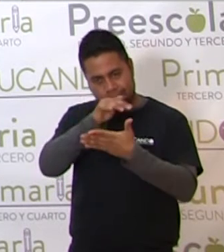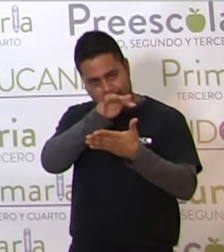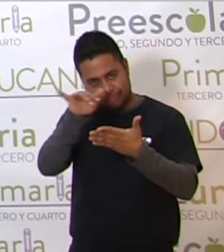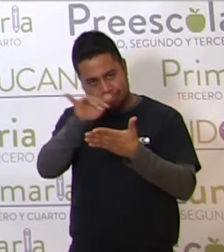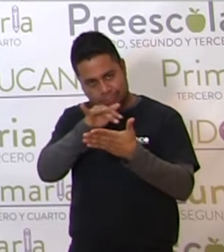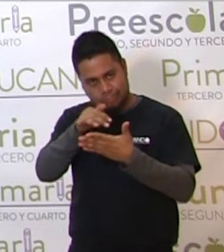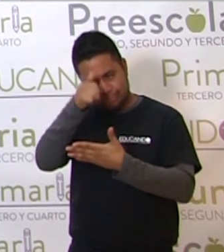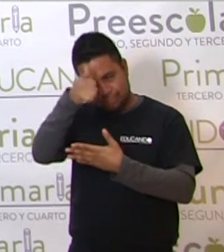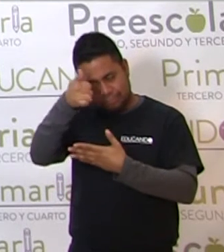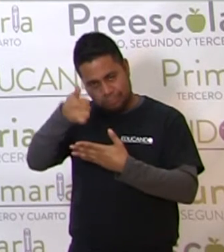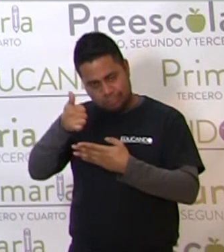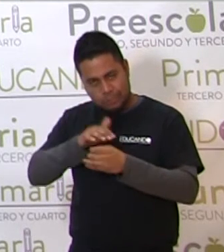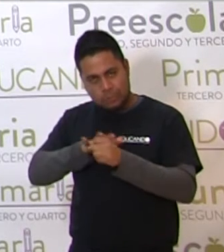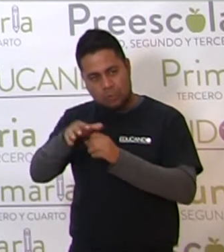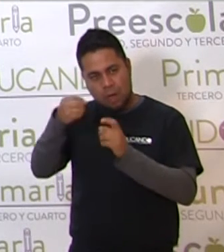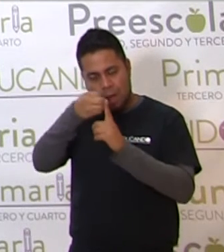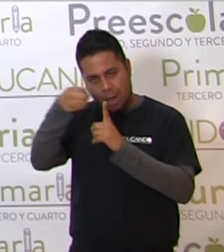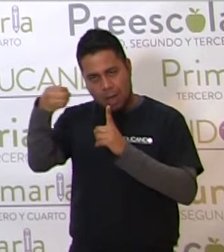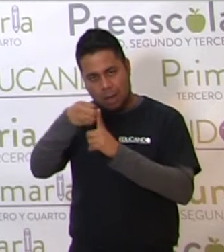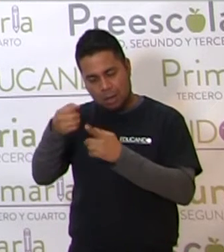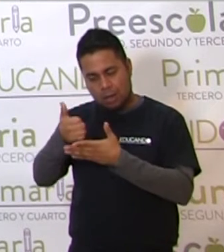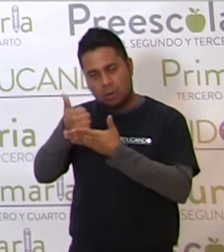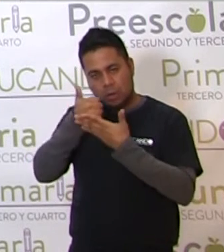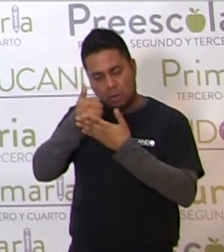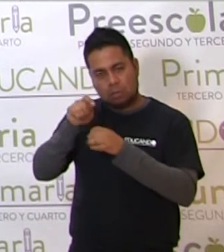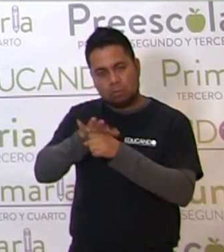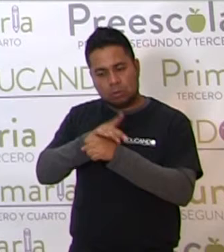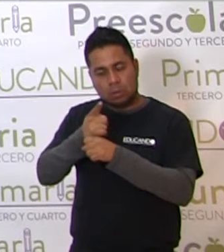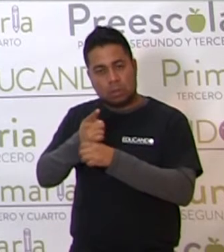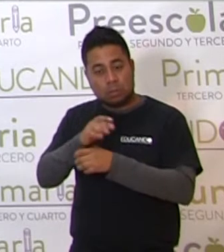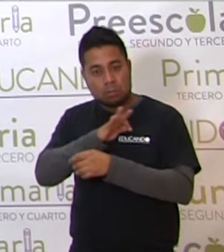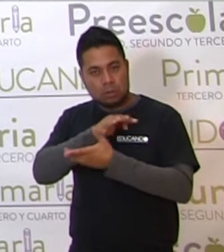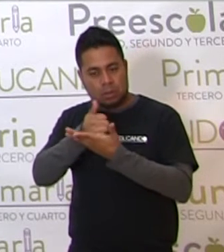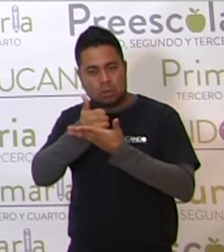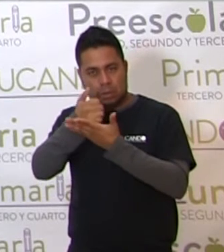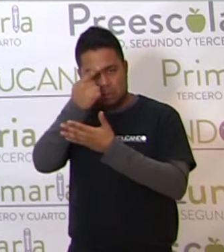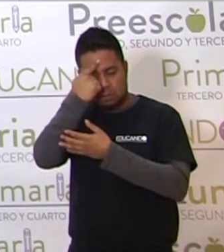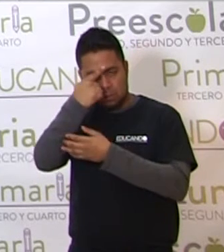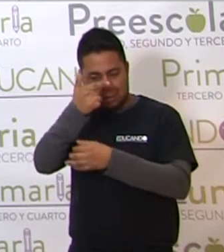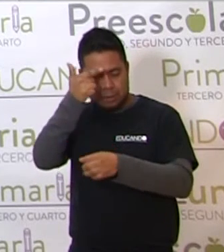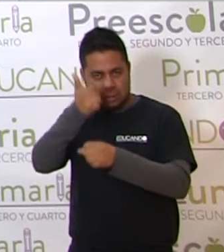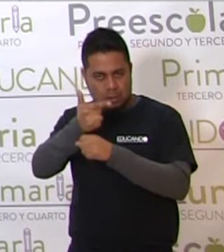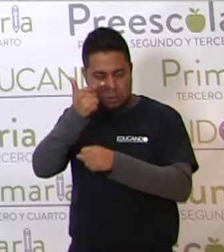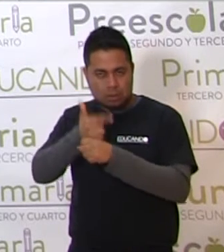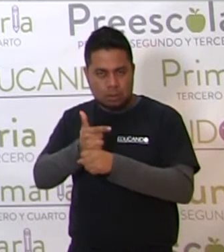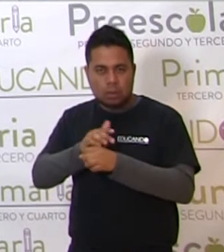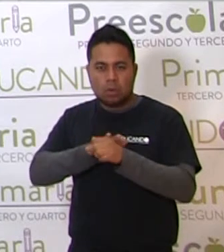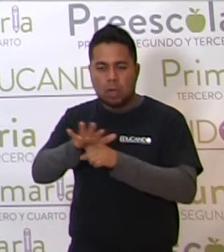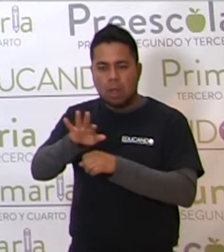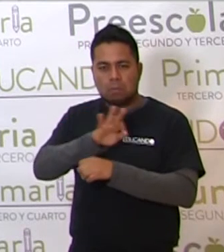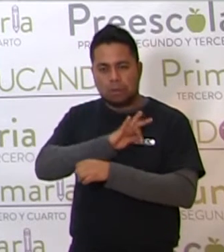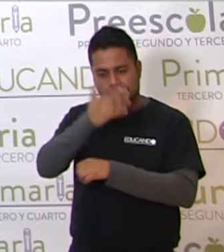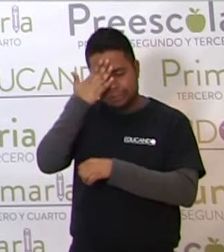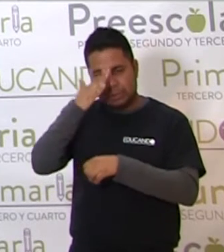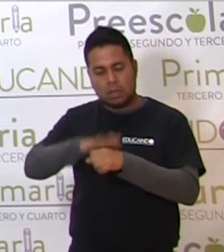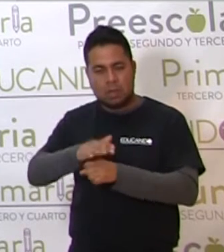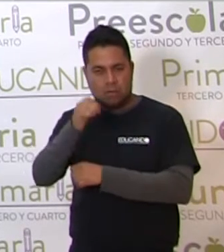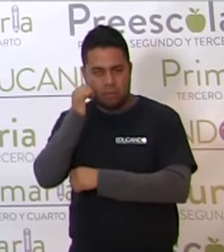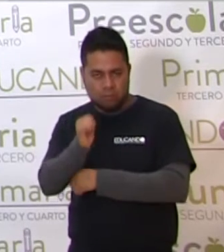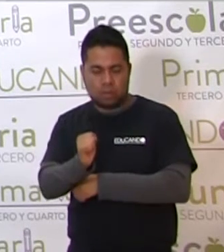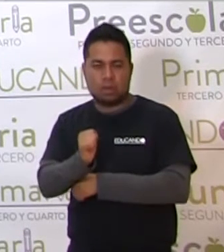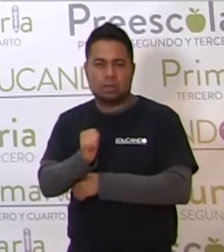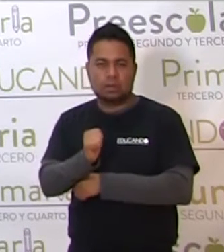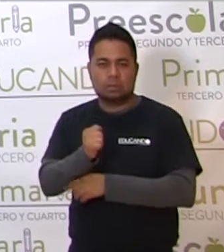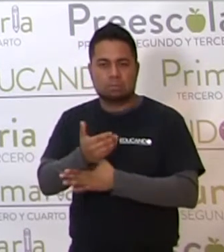cada uno de estos versos porque nos van a ayudar a poder Identificar y reforzar lo que ya